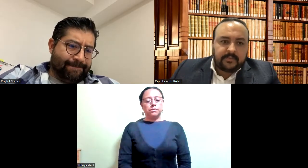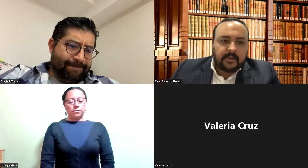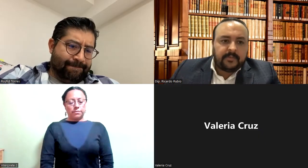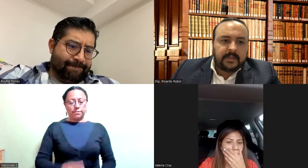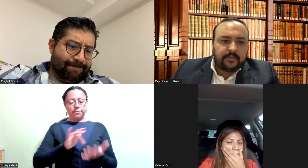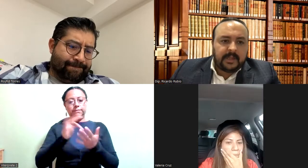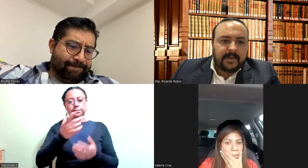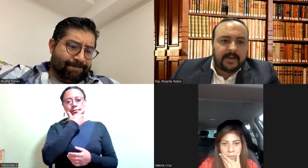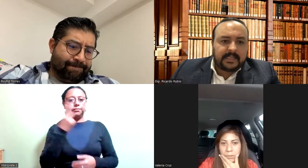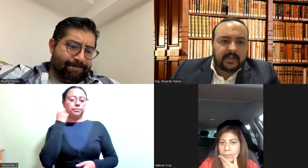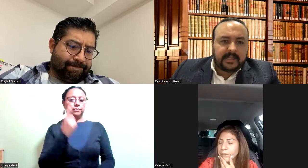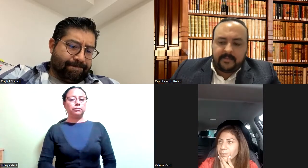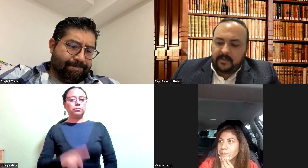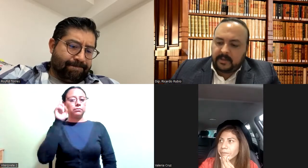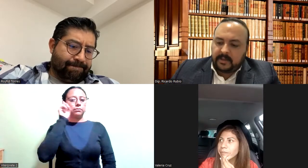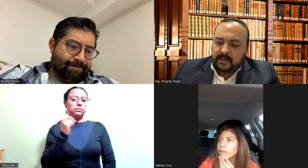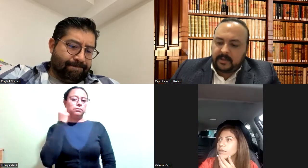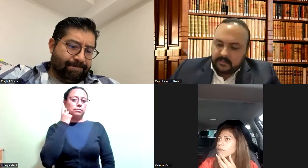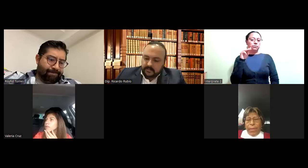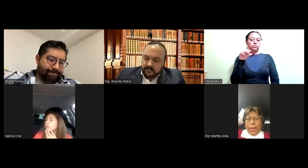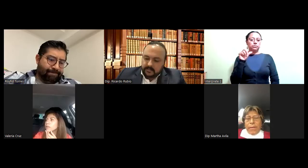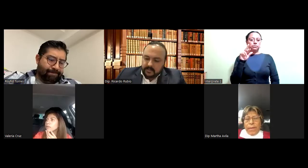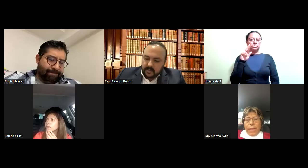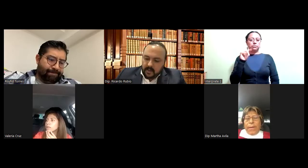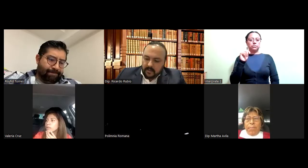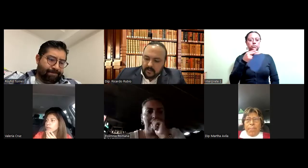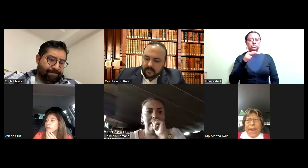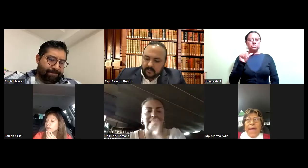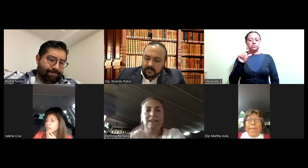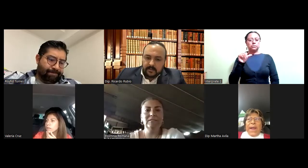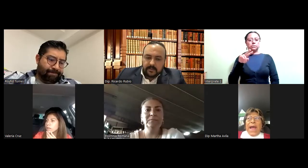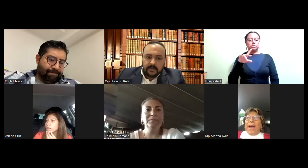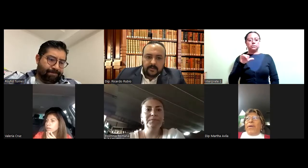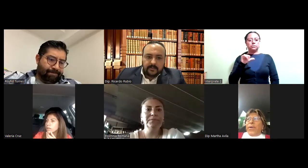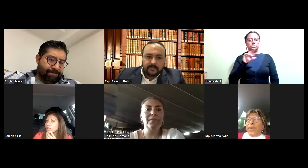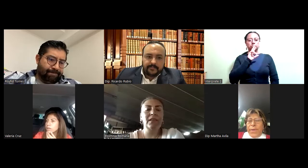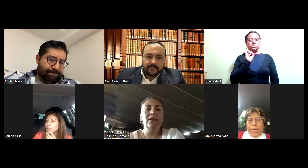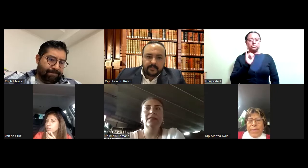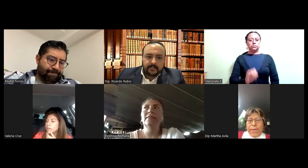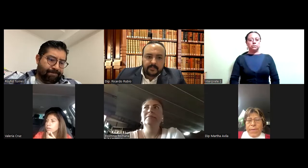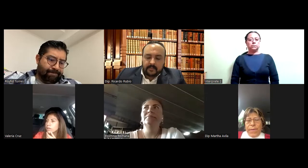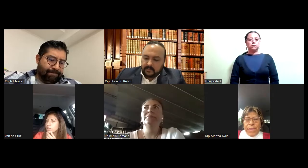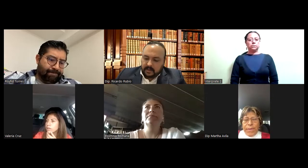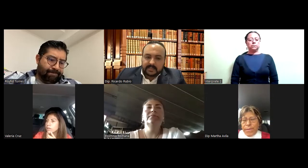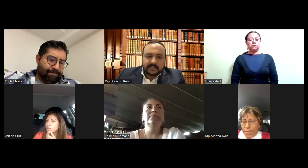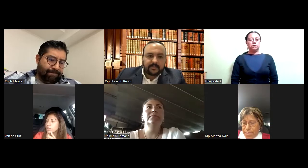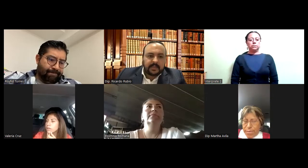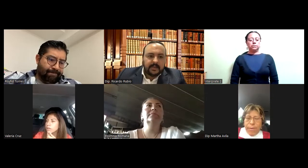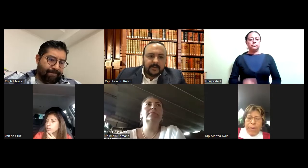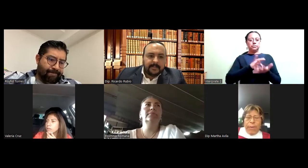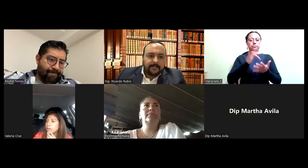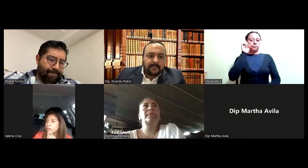Gracias, diputado. Diputada Marta Soledad Ávila Ventura. Marta Ávila, a favor. Gracias,